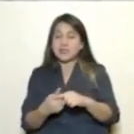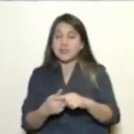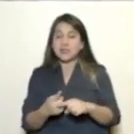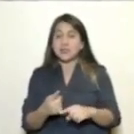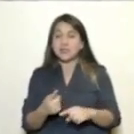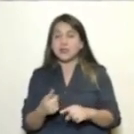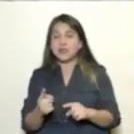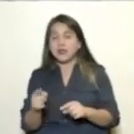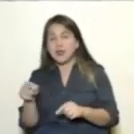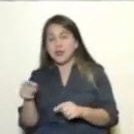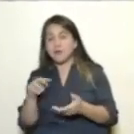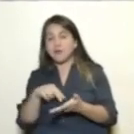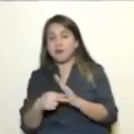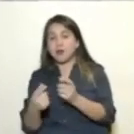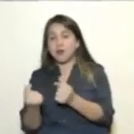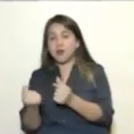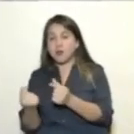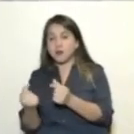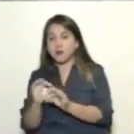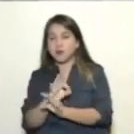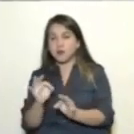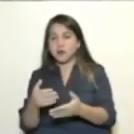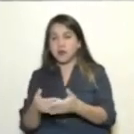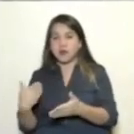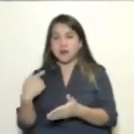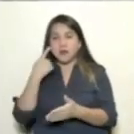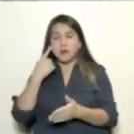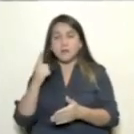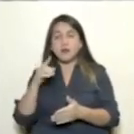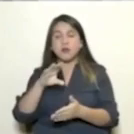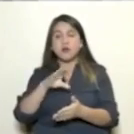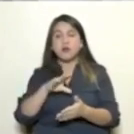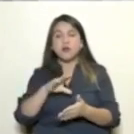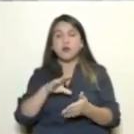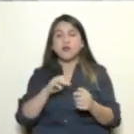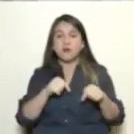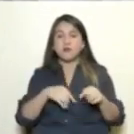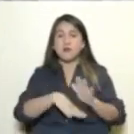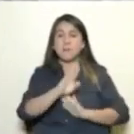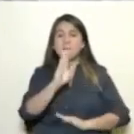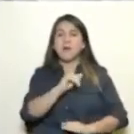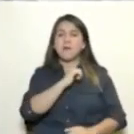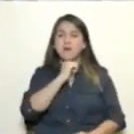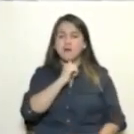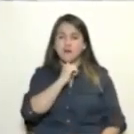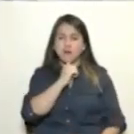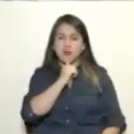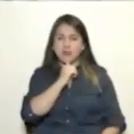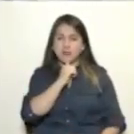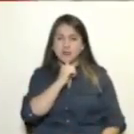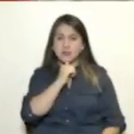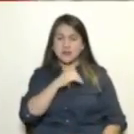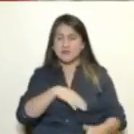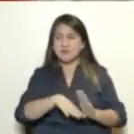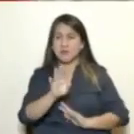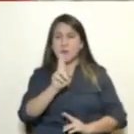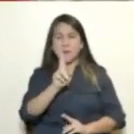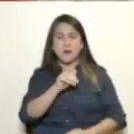pobres. Pero los países más ricos van a ser un poquito menos pobres y nosotros vamos a ser más pobres que